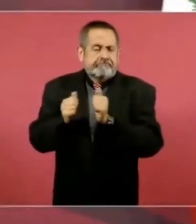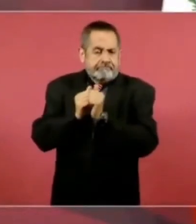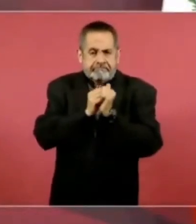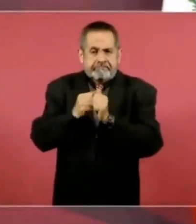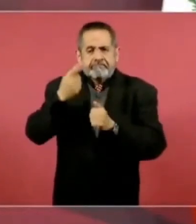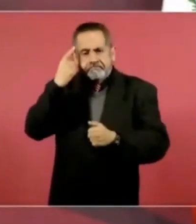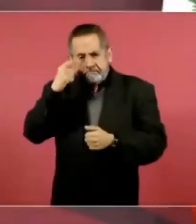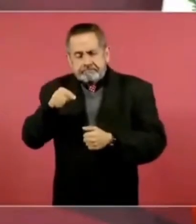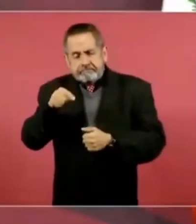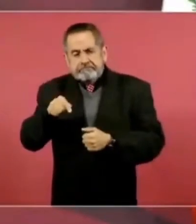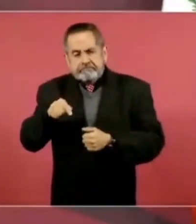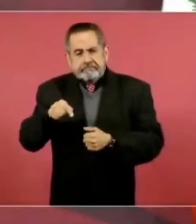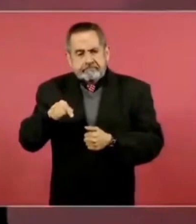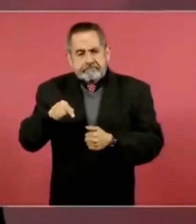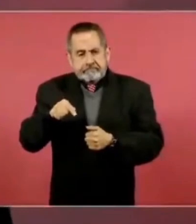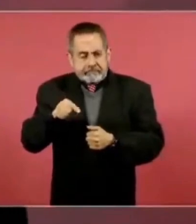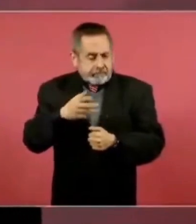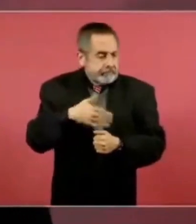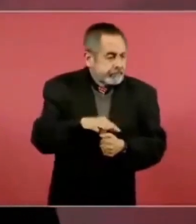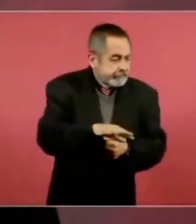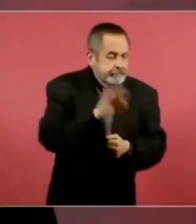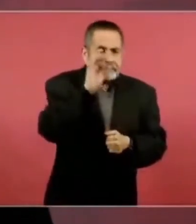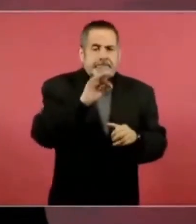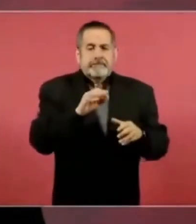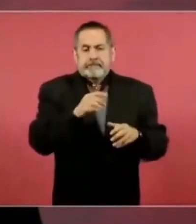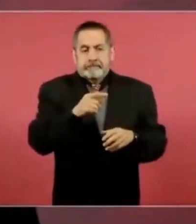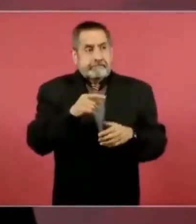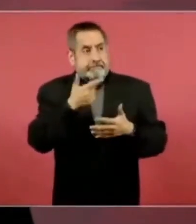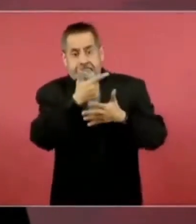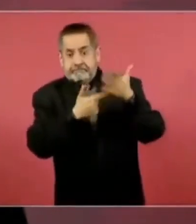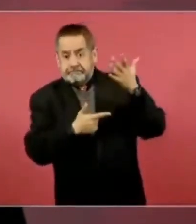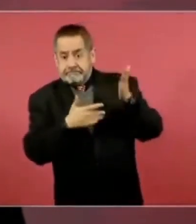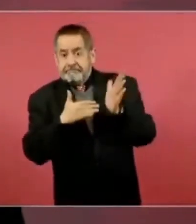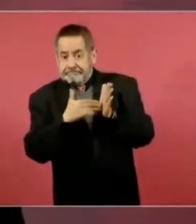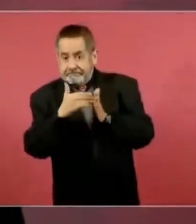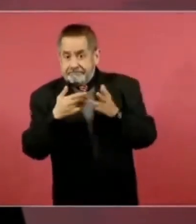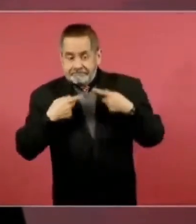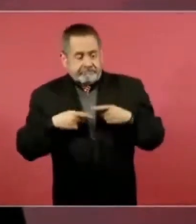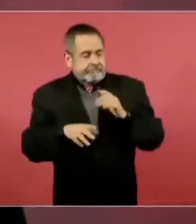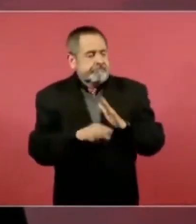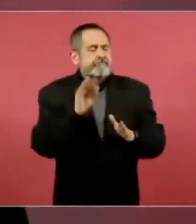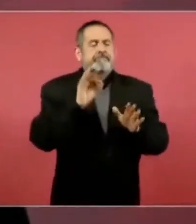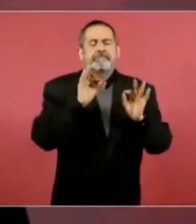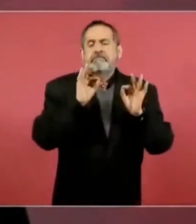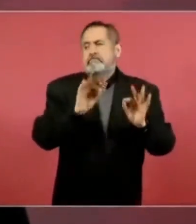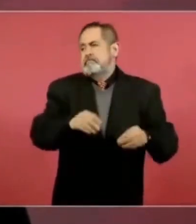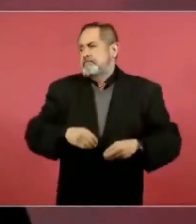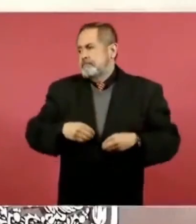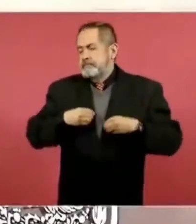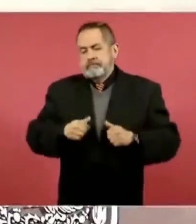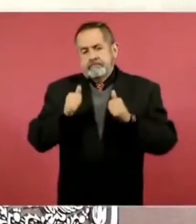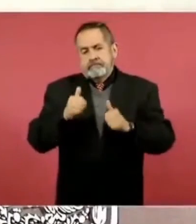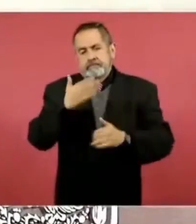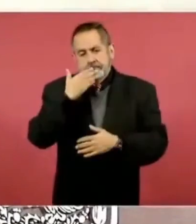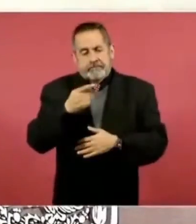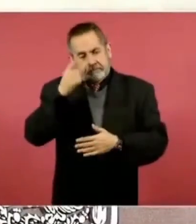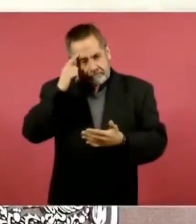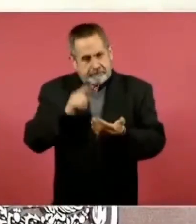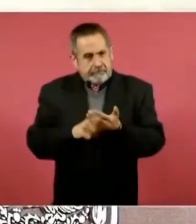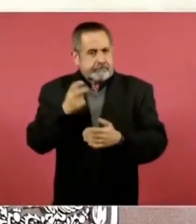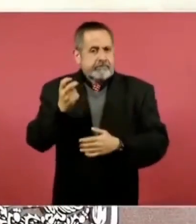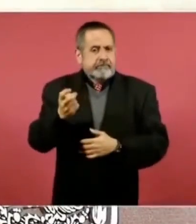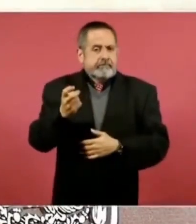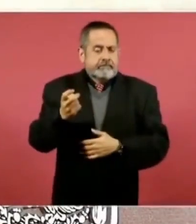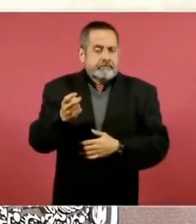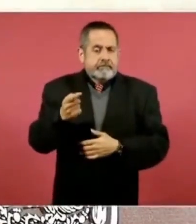para encontrar estas miles de personas. Lo cual es, creo que,